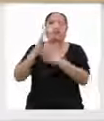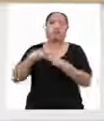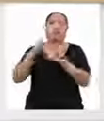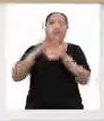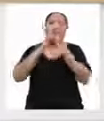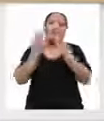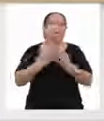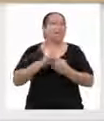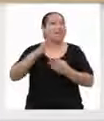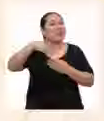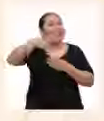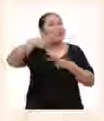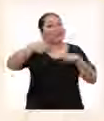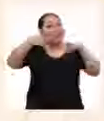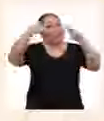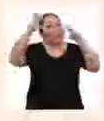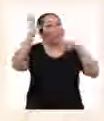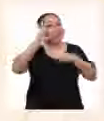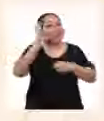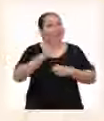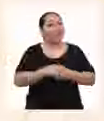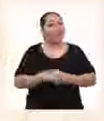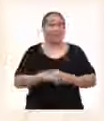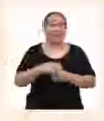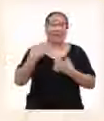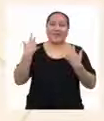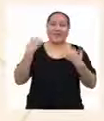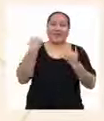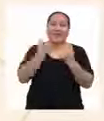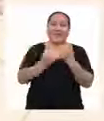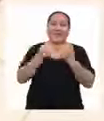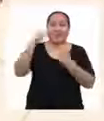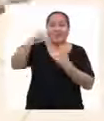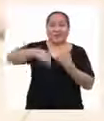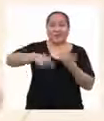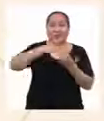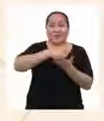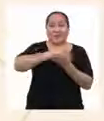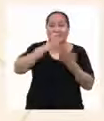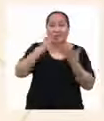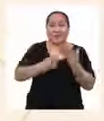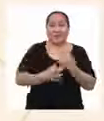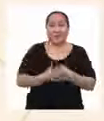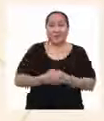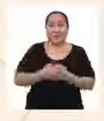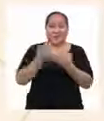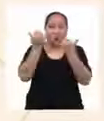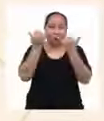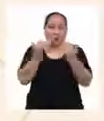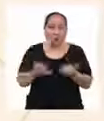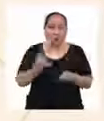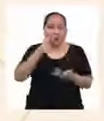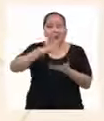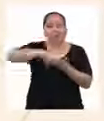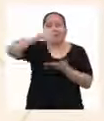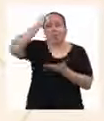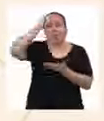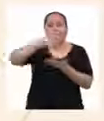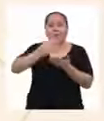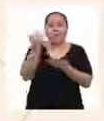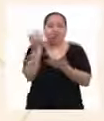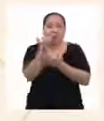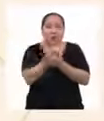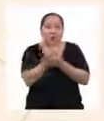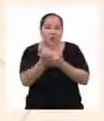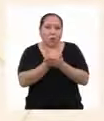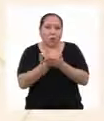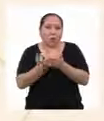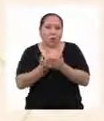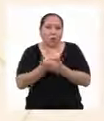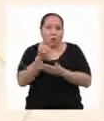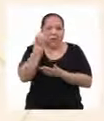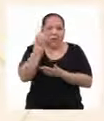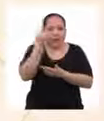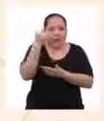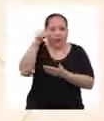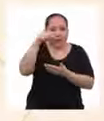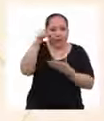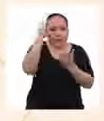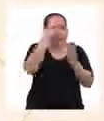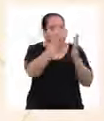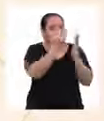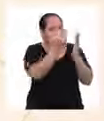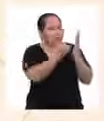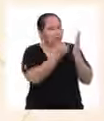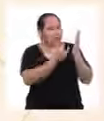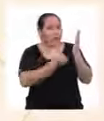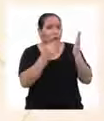Hasta pronto. Hemos llegado al cierre del programa. Hoy aprendimos a dibujar e interpretar